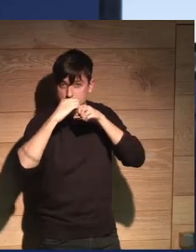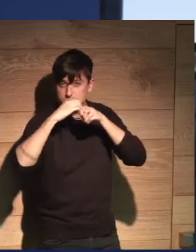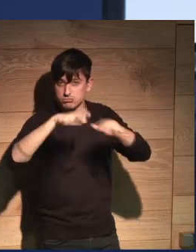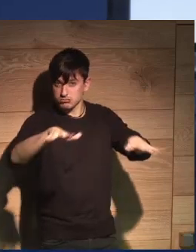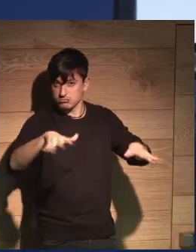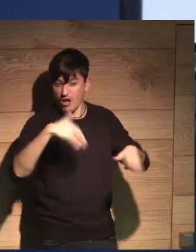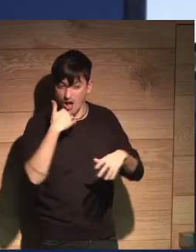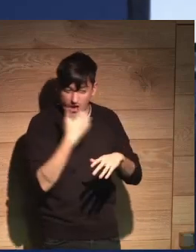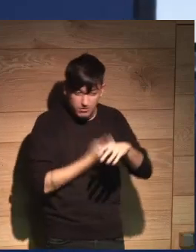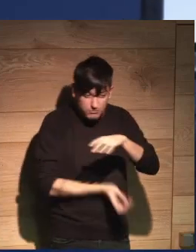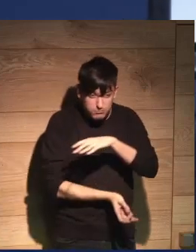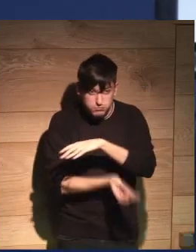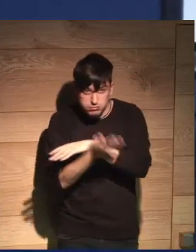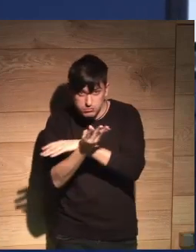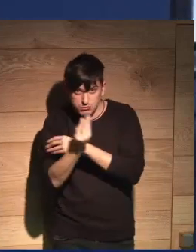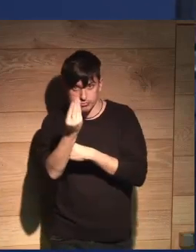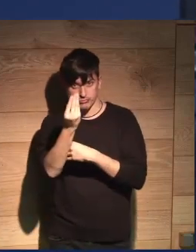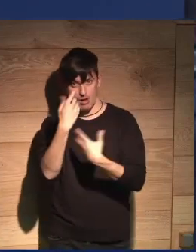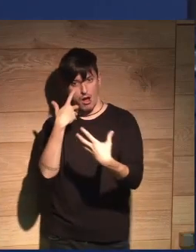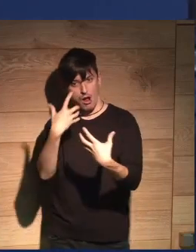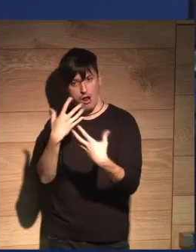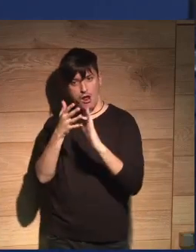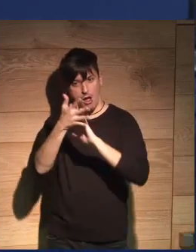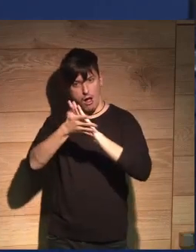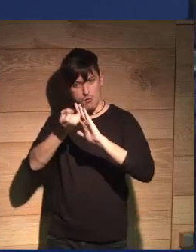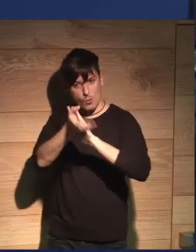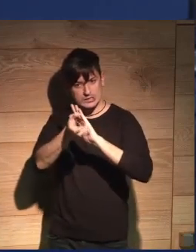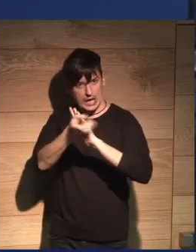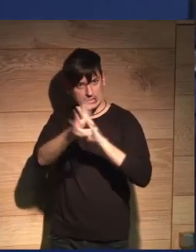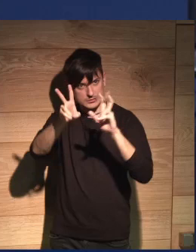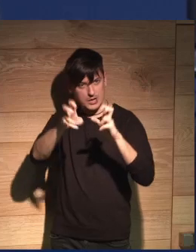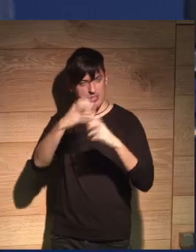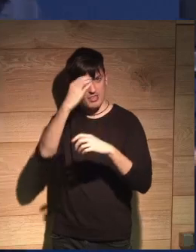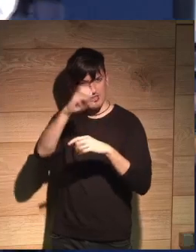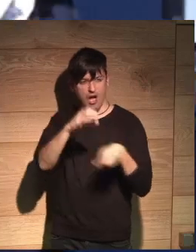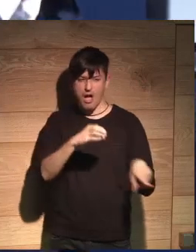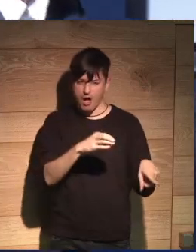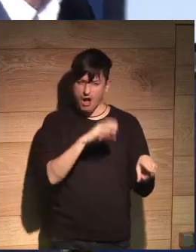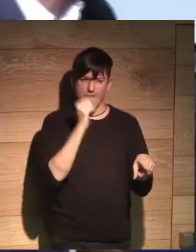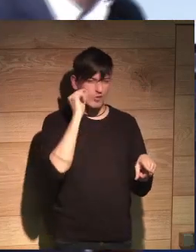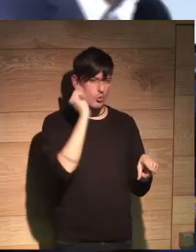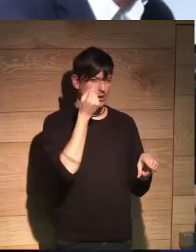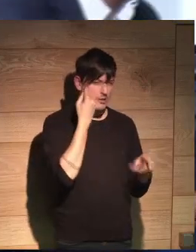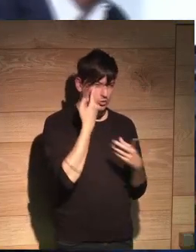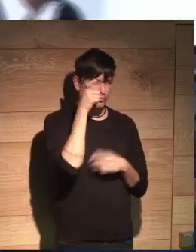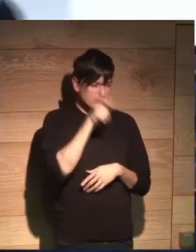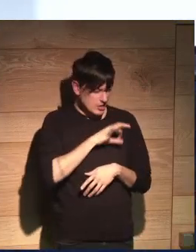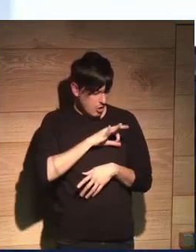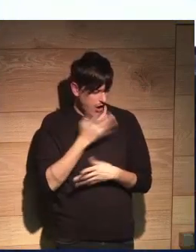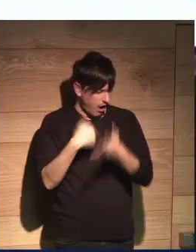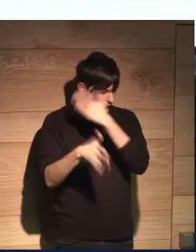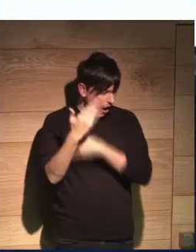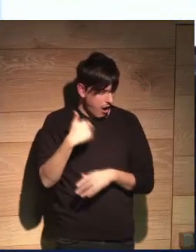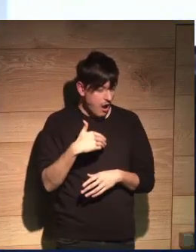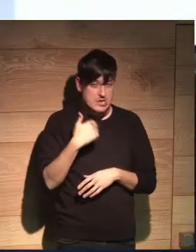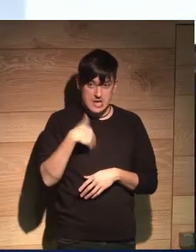se estén creando obras que te hablen de ciencia y divulgar, pues eso fue un descubrimiento que hice de un señor hace unos años, y ese señor ya anunció